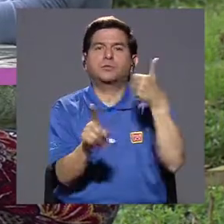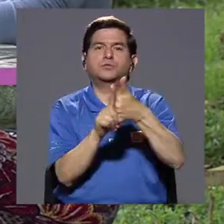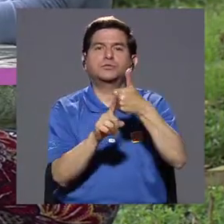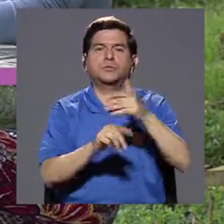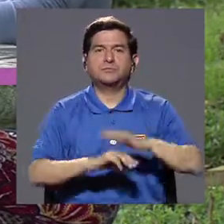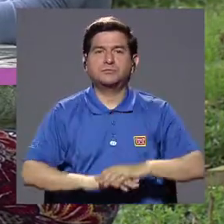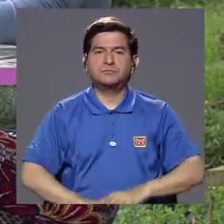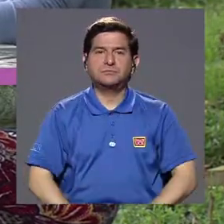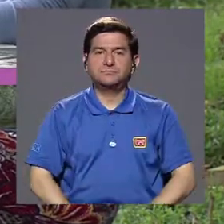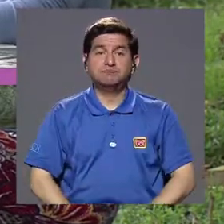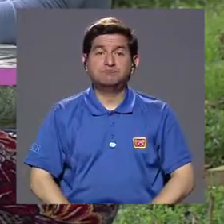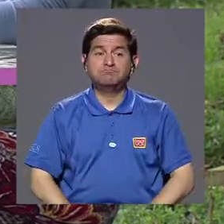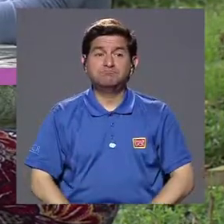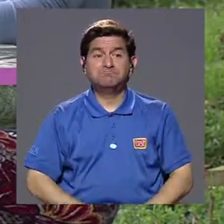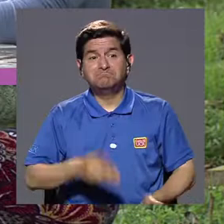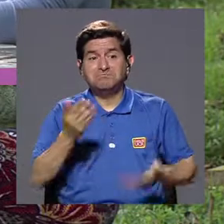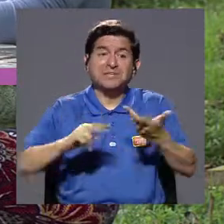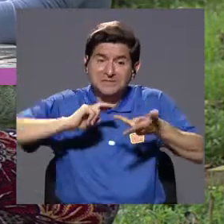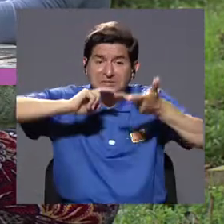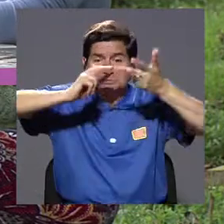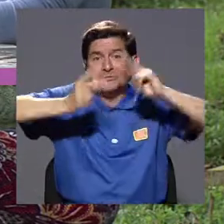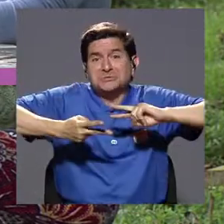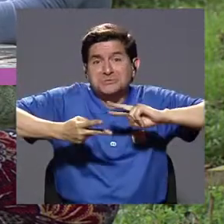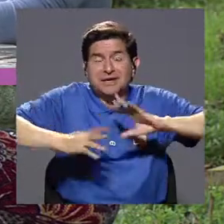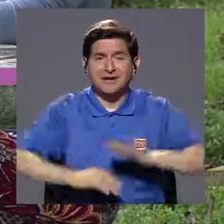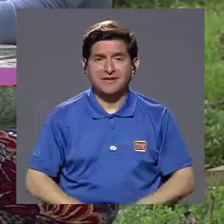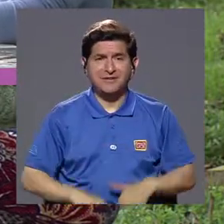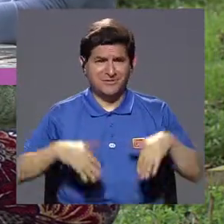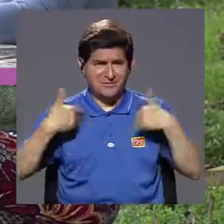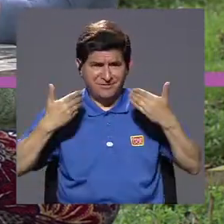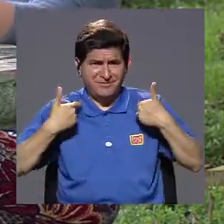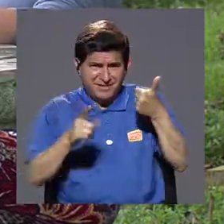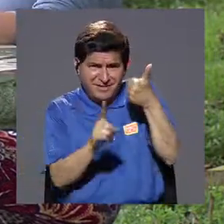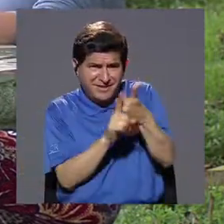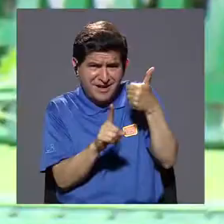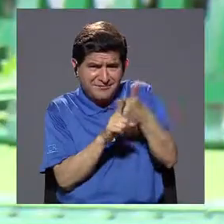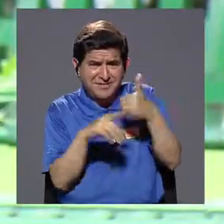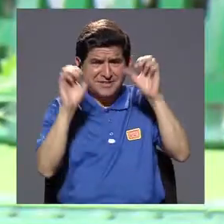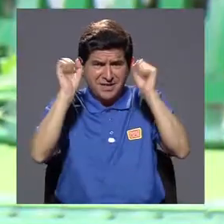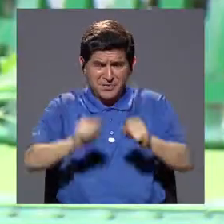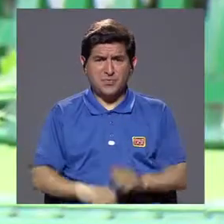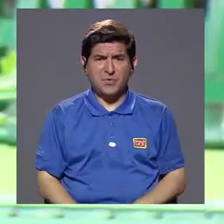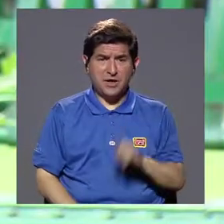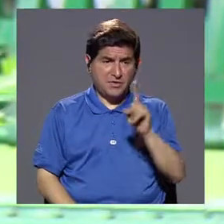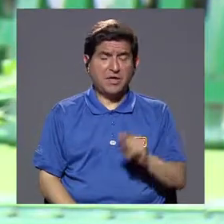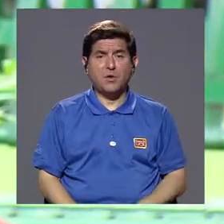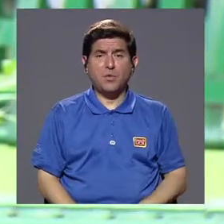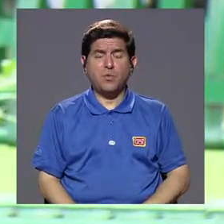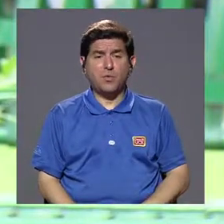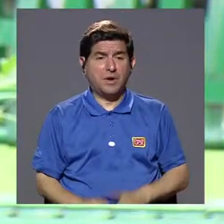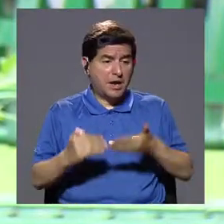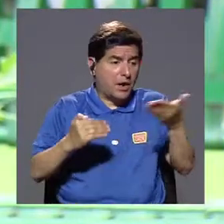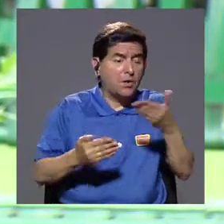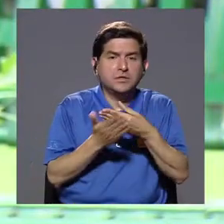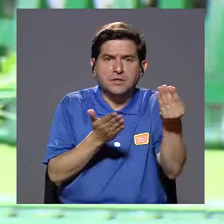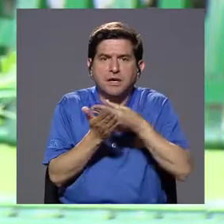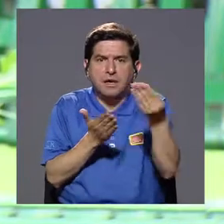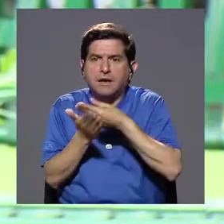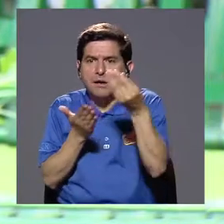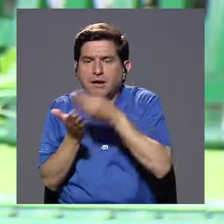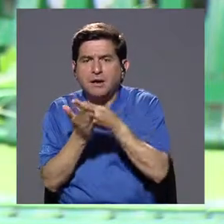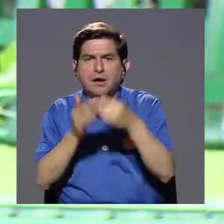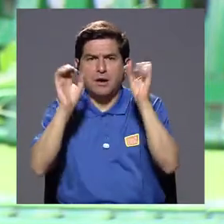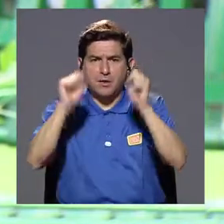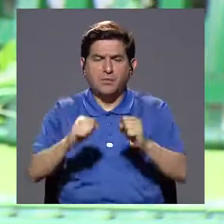entonces puede ser paradójico para la la felicidad como tal puede ser un bien de consumo también que